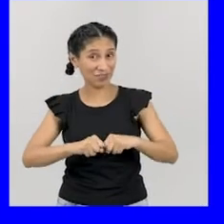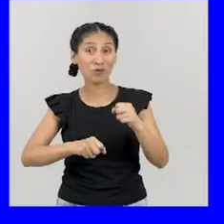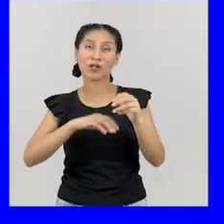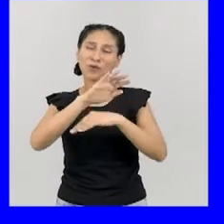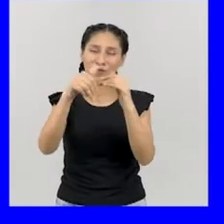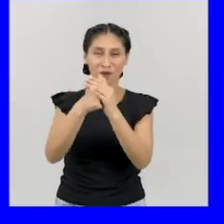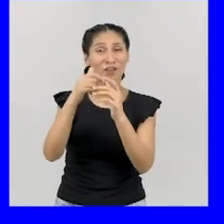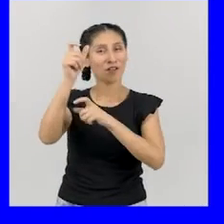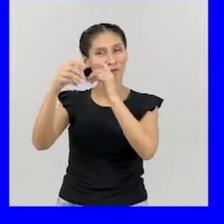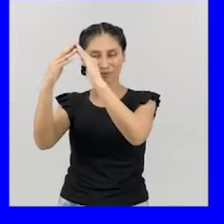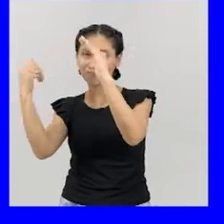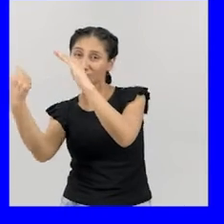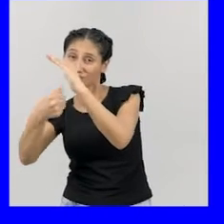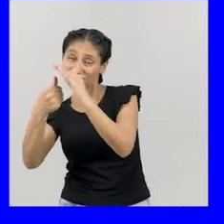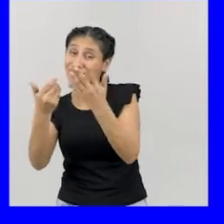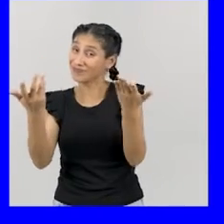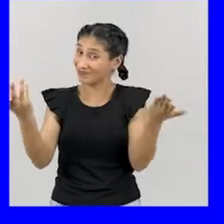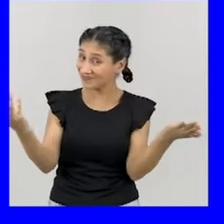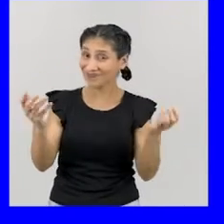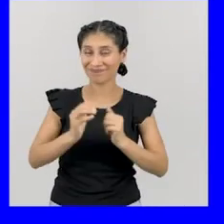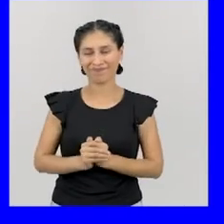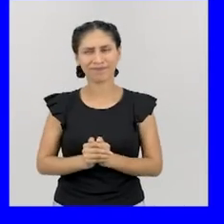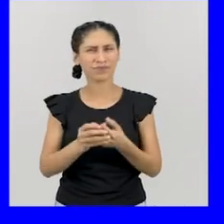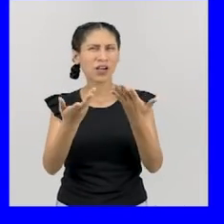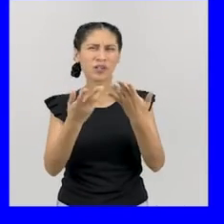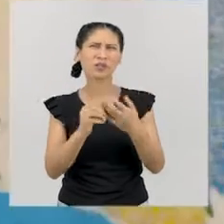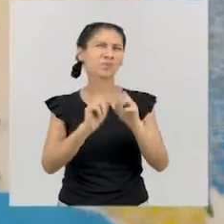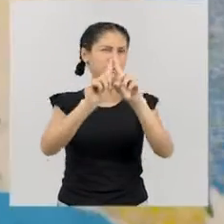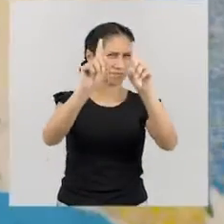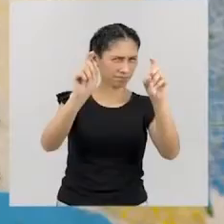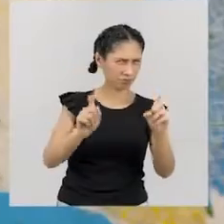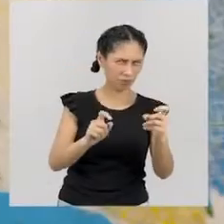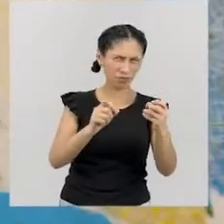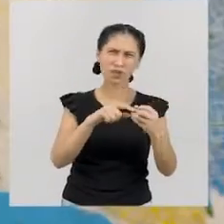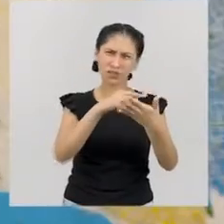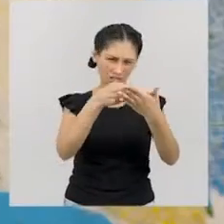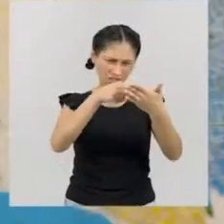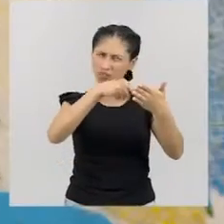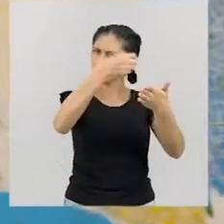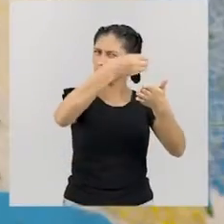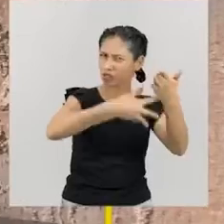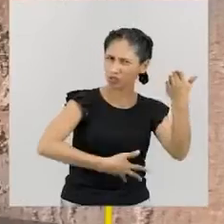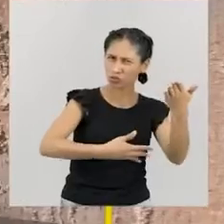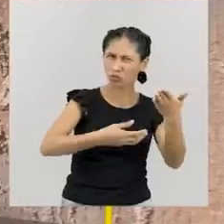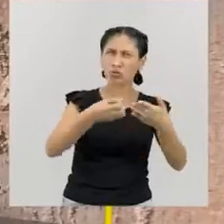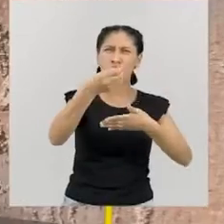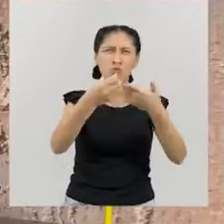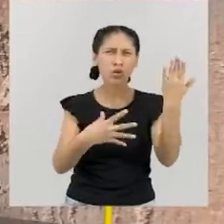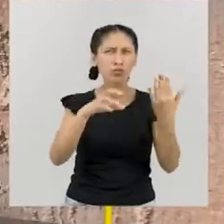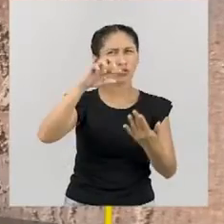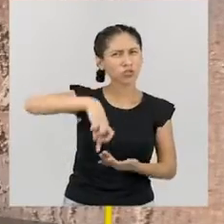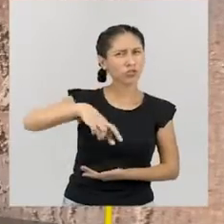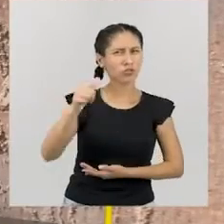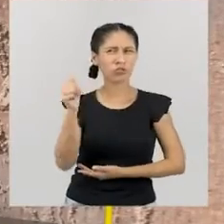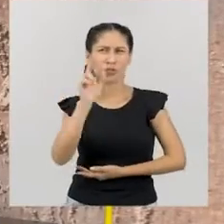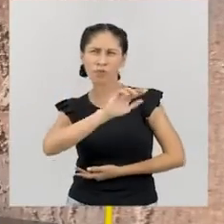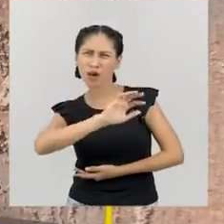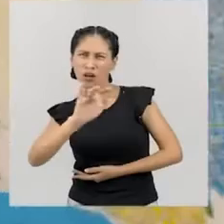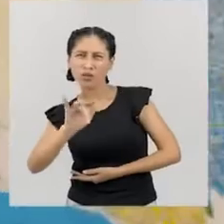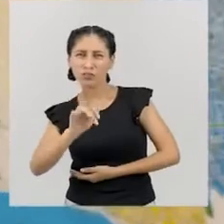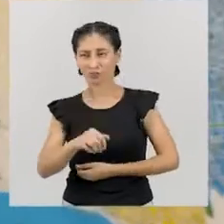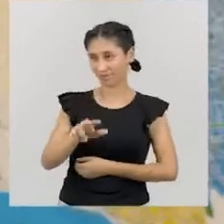de personas. A ver, entonces, ¿quién me responde? ¿Cuántos párrafos tiene este texto? Tiene 3 párrafos,